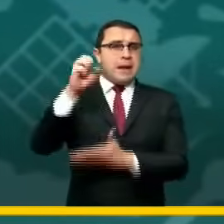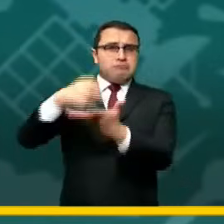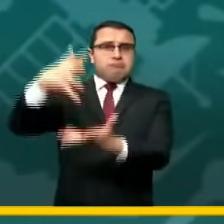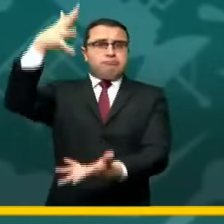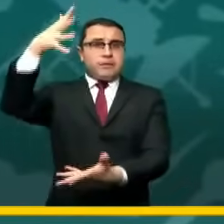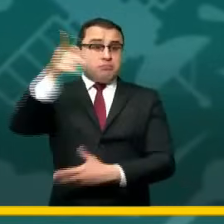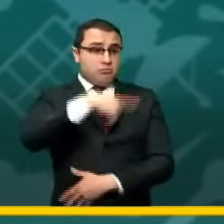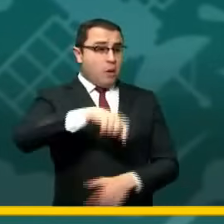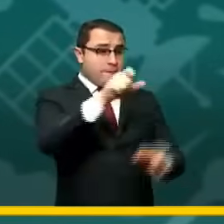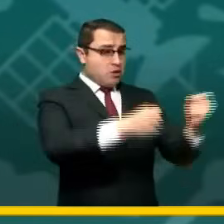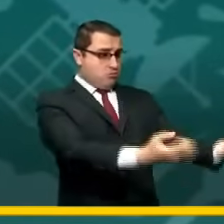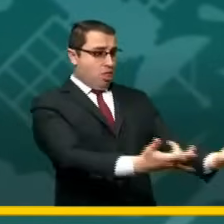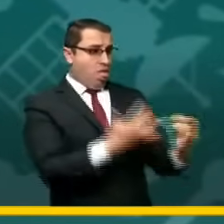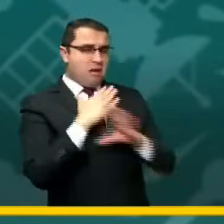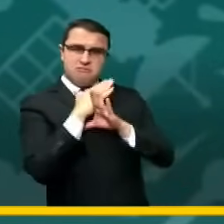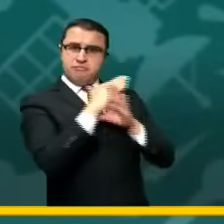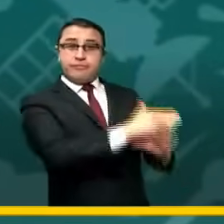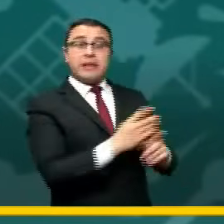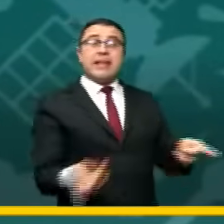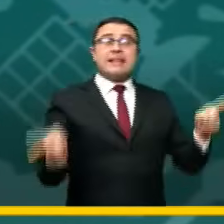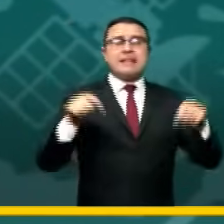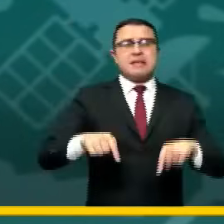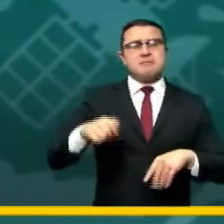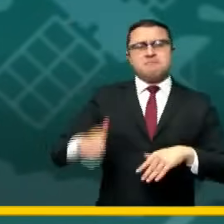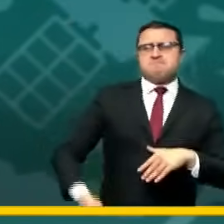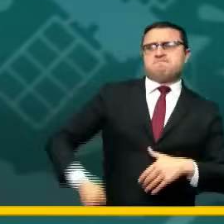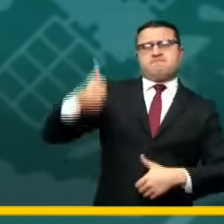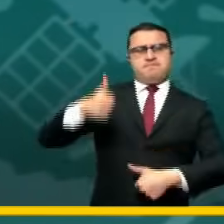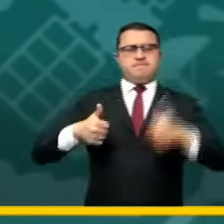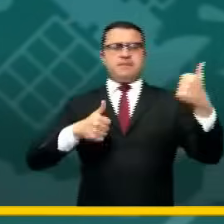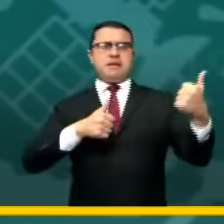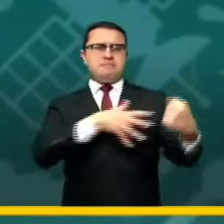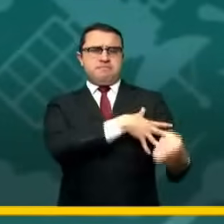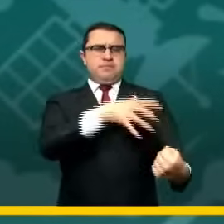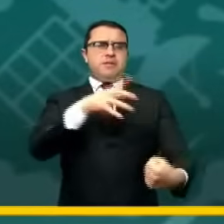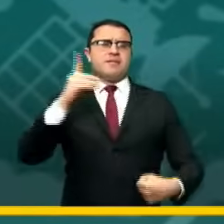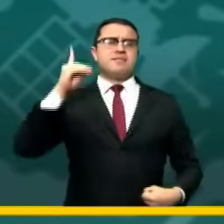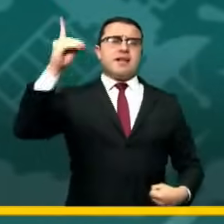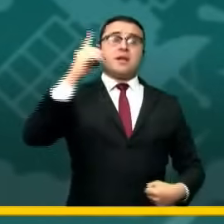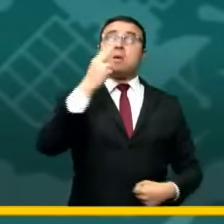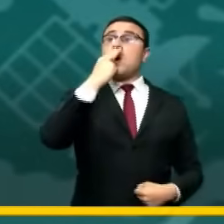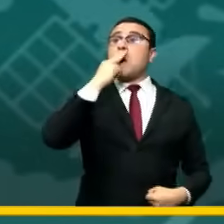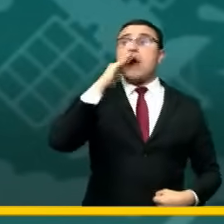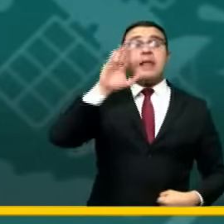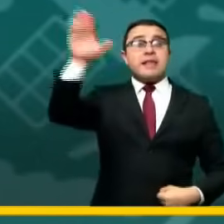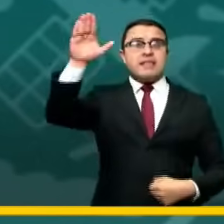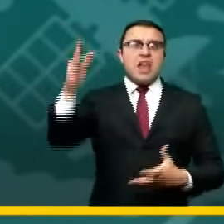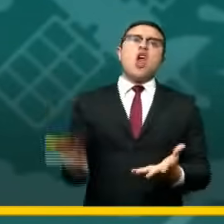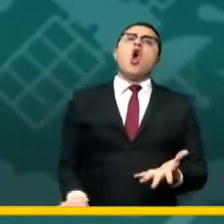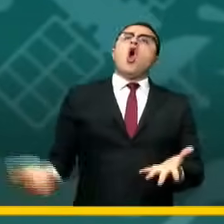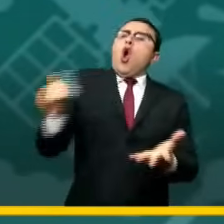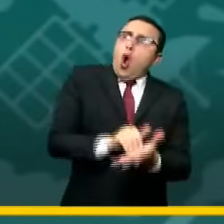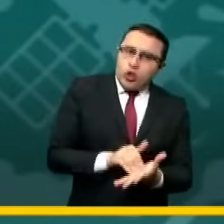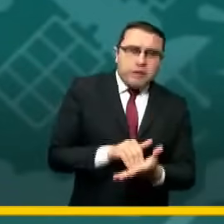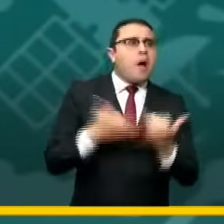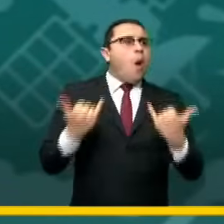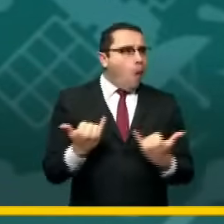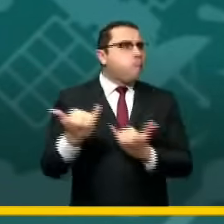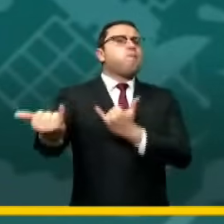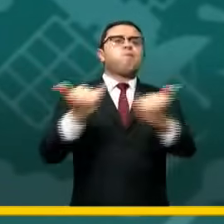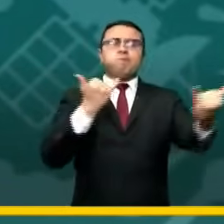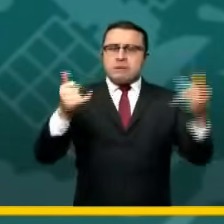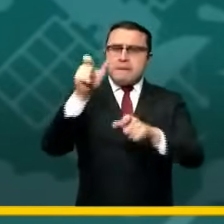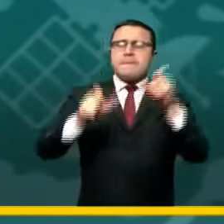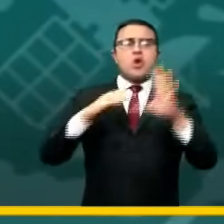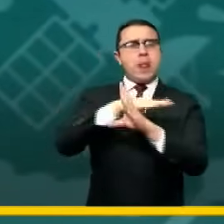ricos y el ascenso de las extremas derechas en ellos. Hitler está golpeando las puertas de los hogares de la